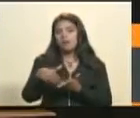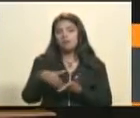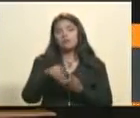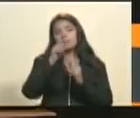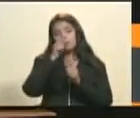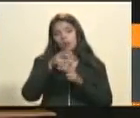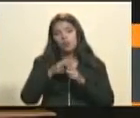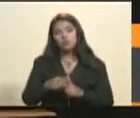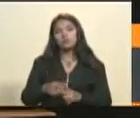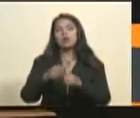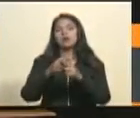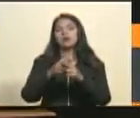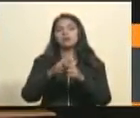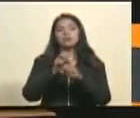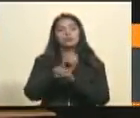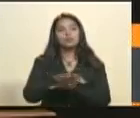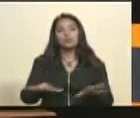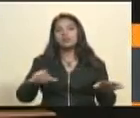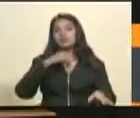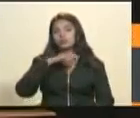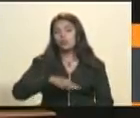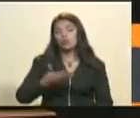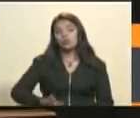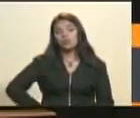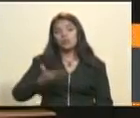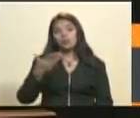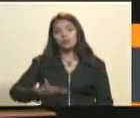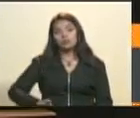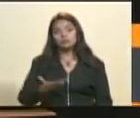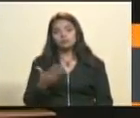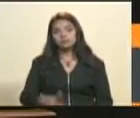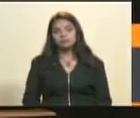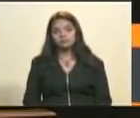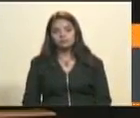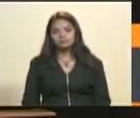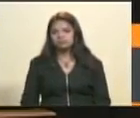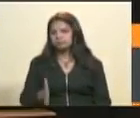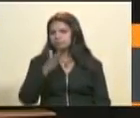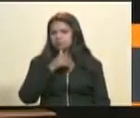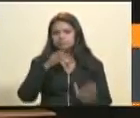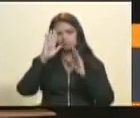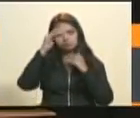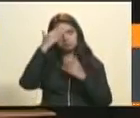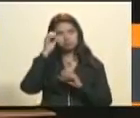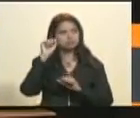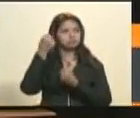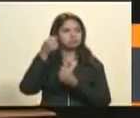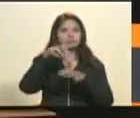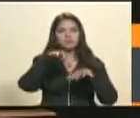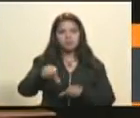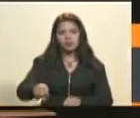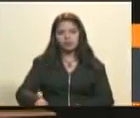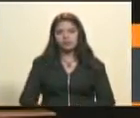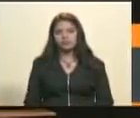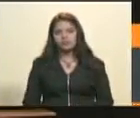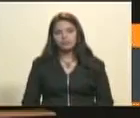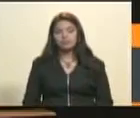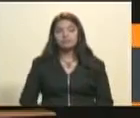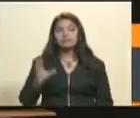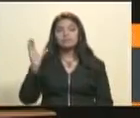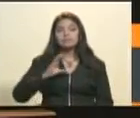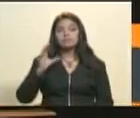honrar nuestras raíces históricas sin atender órdenes de imperio alguno.